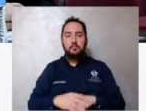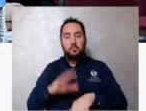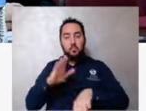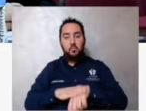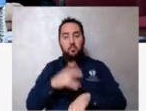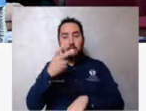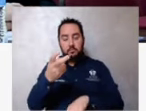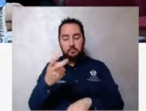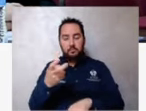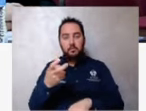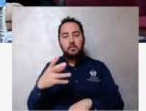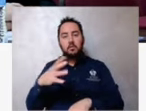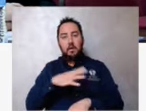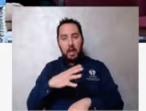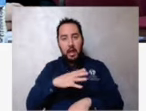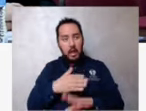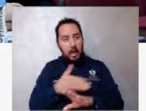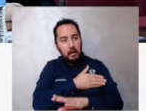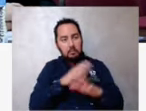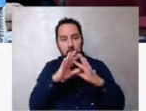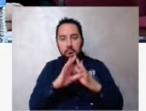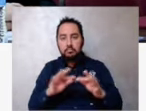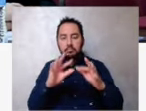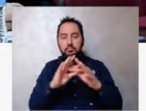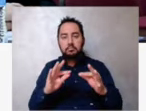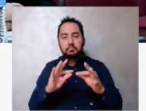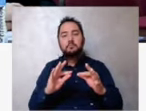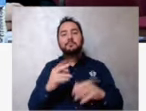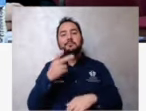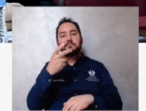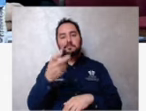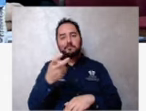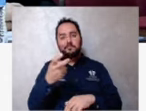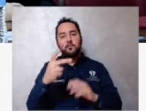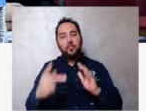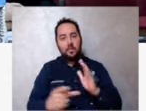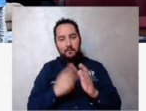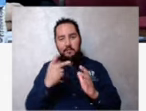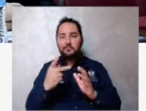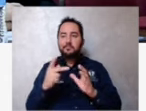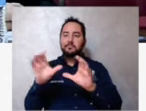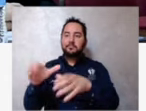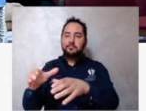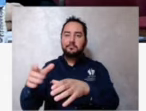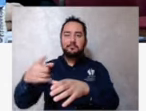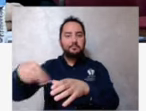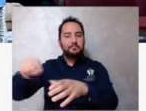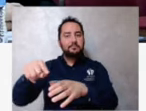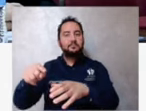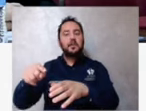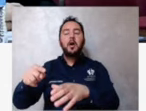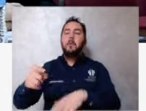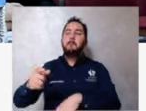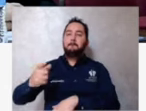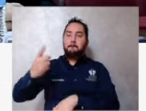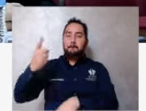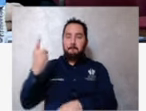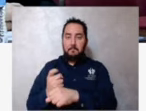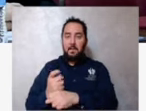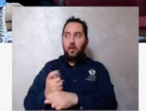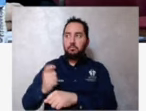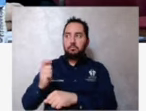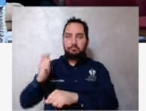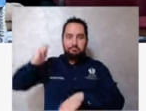de las consideraciones antes expuestas, se propone reiterar la vista al Congreso local que se dio en la sentencia primigenia del presente